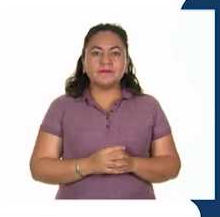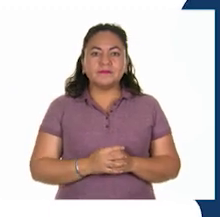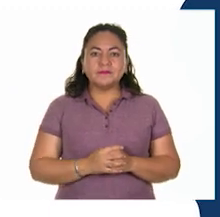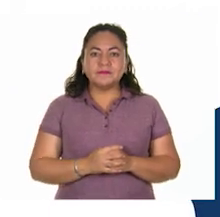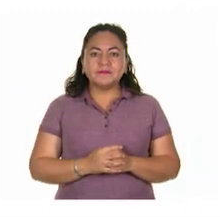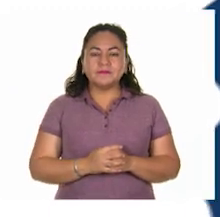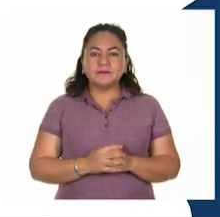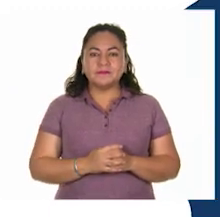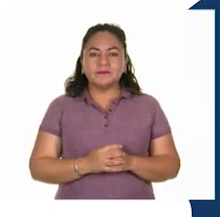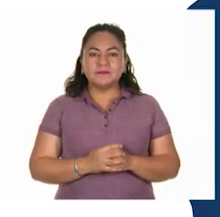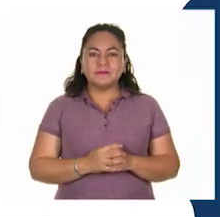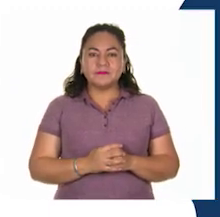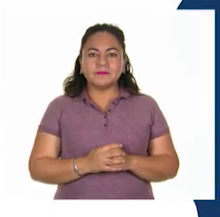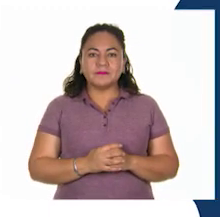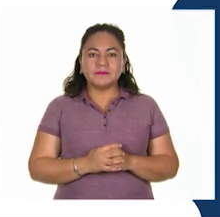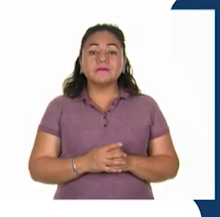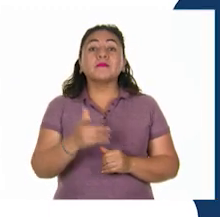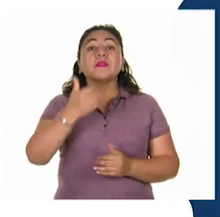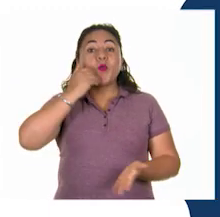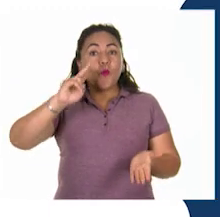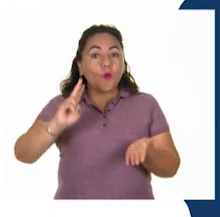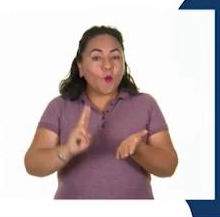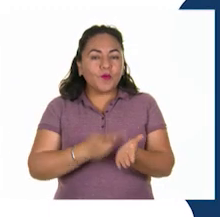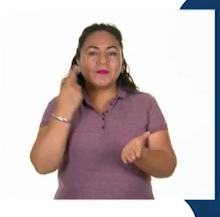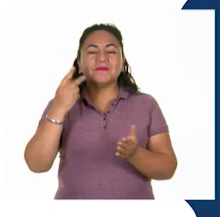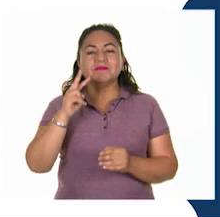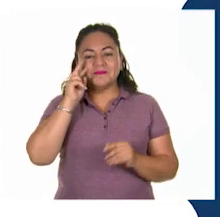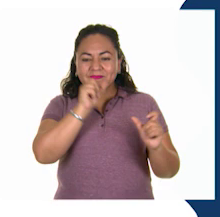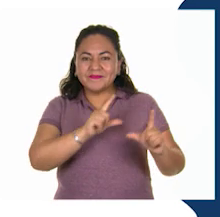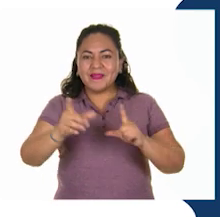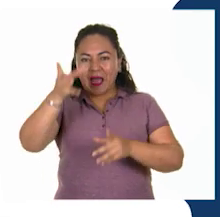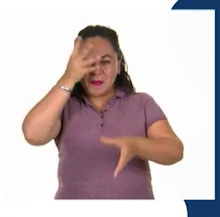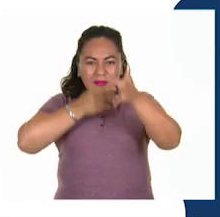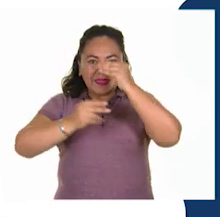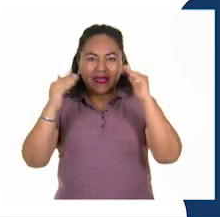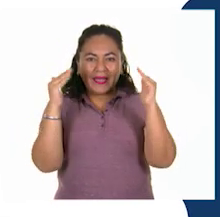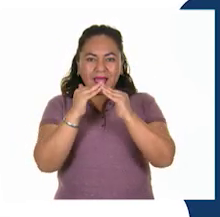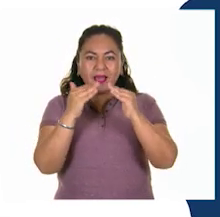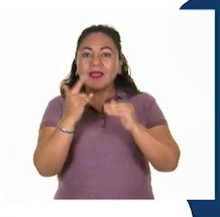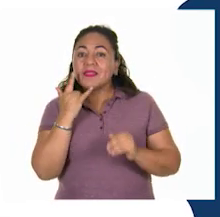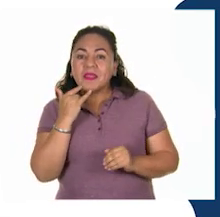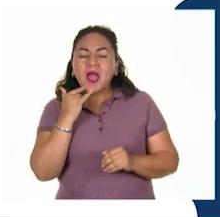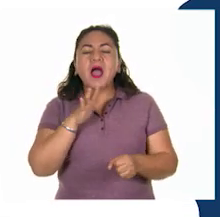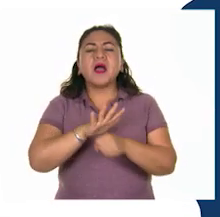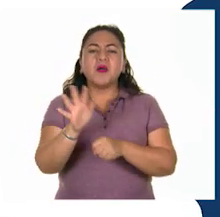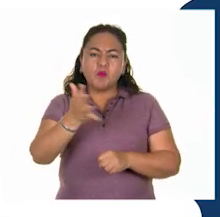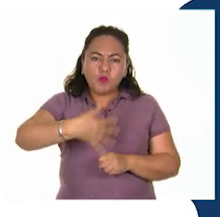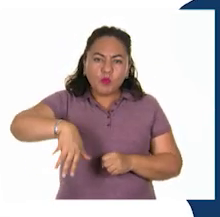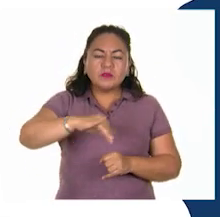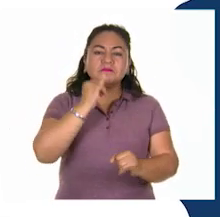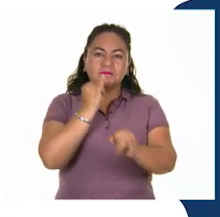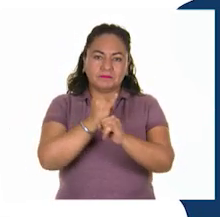conalitec.cep.gov.mx. Si quieres volver a ver los programas de Aprende en Casa, los puedes encontrar en la